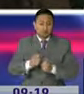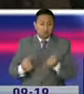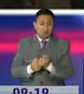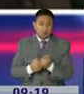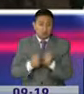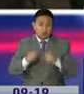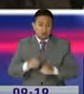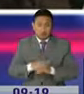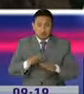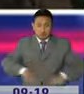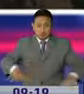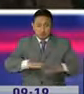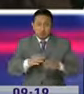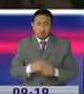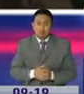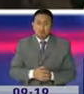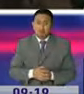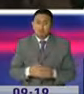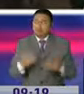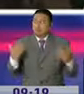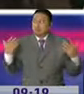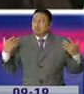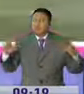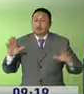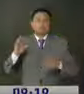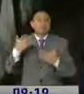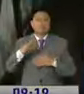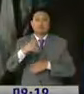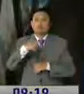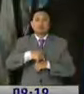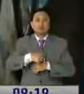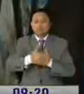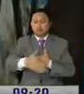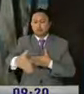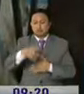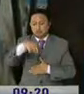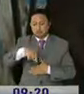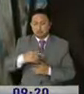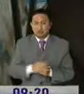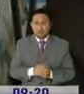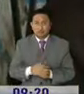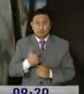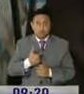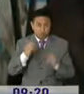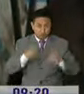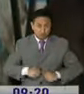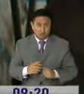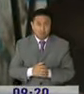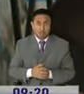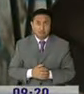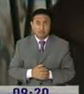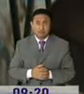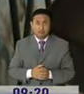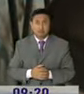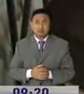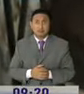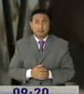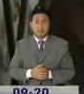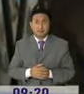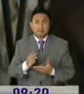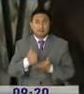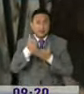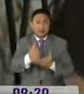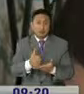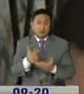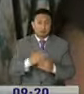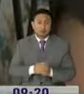nos dé este terreno por, qué sé yo, un tiempo. O sea, tenerles aquí, yo estoy dispuesta estoy para